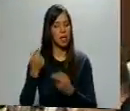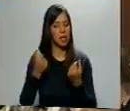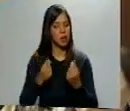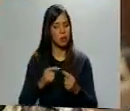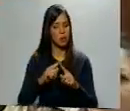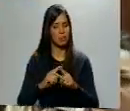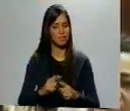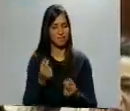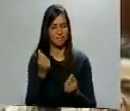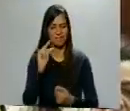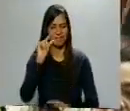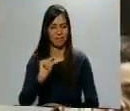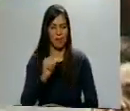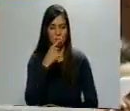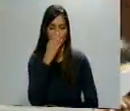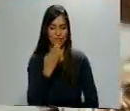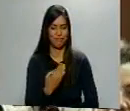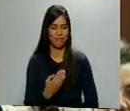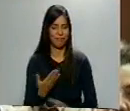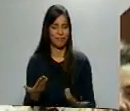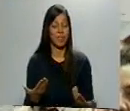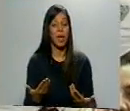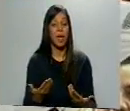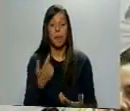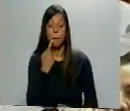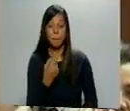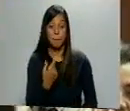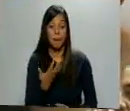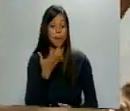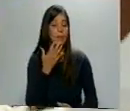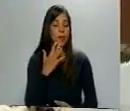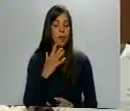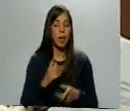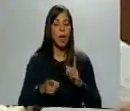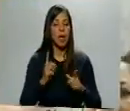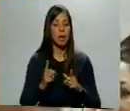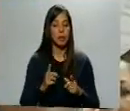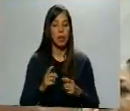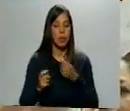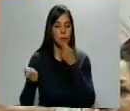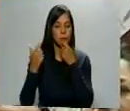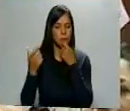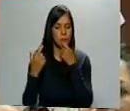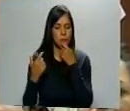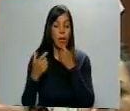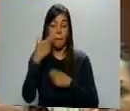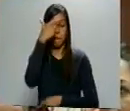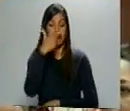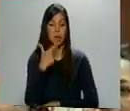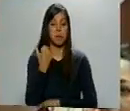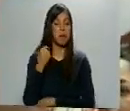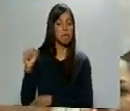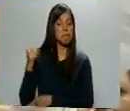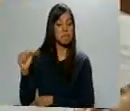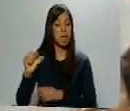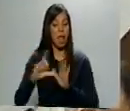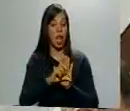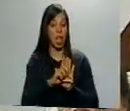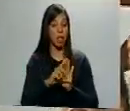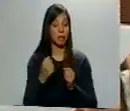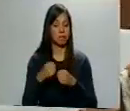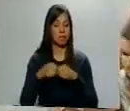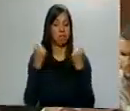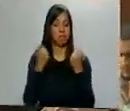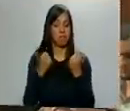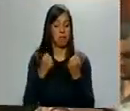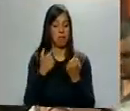es irrisorio. Podemos ver que multas de tránsito, de cometer una infracción de tránsito, puede